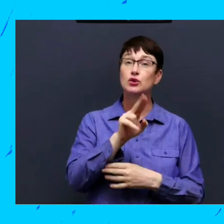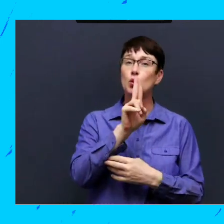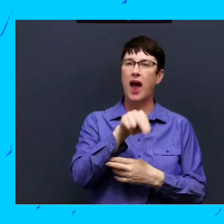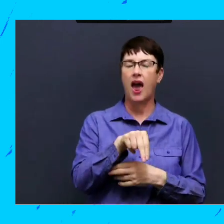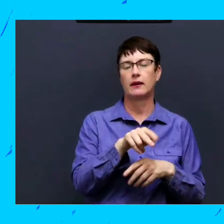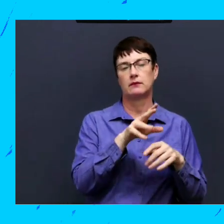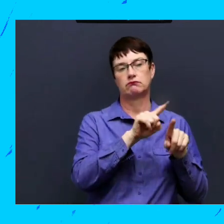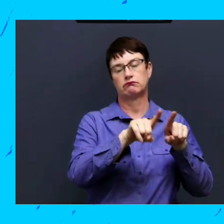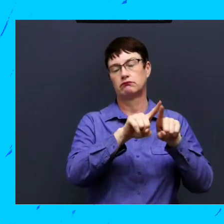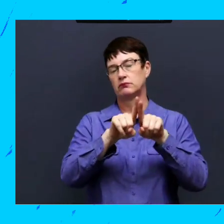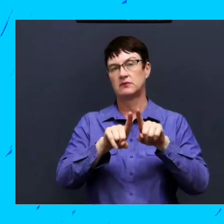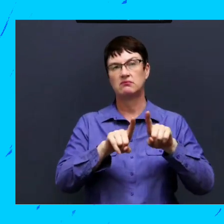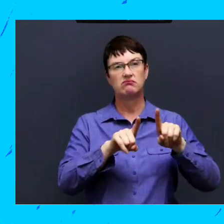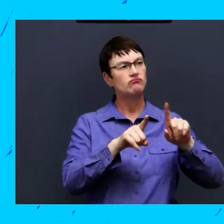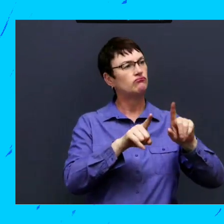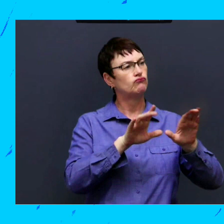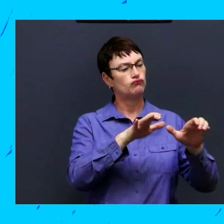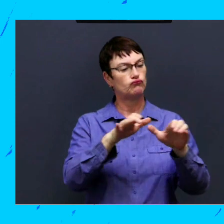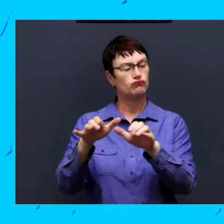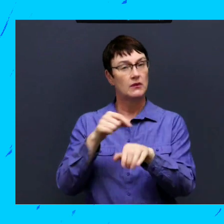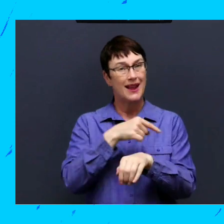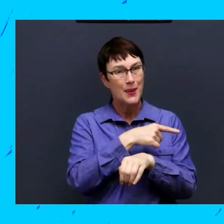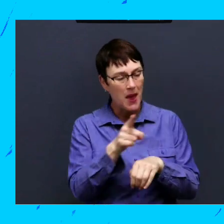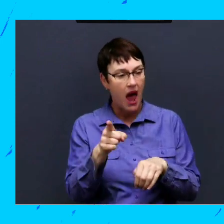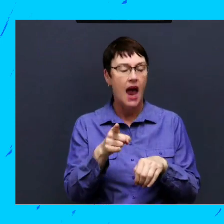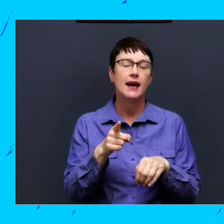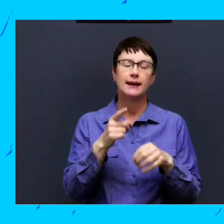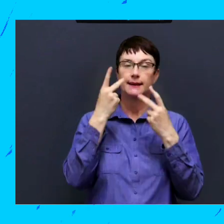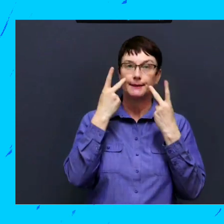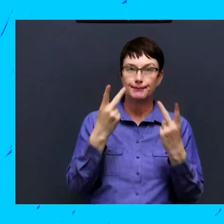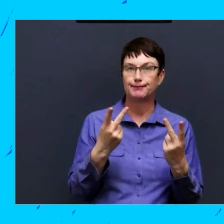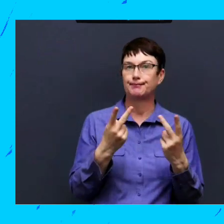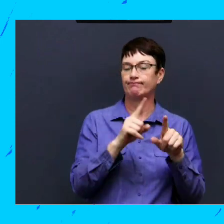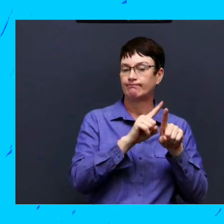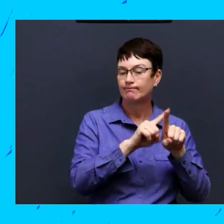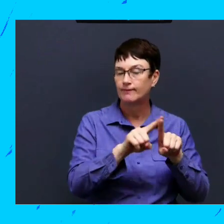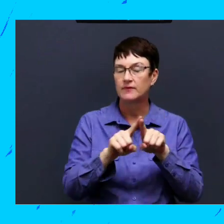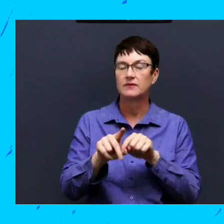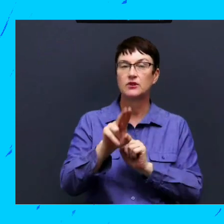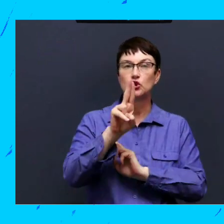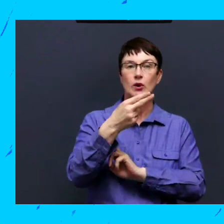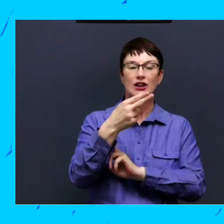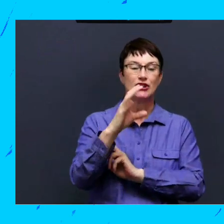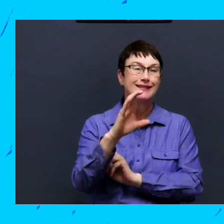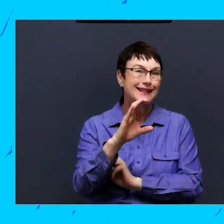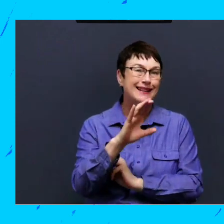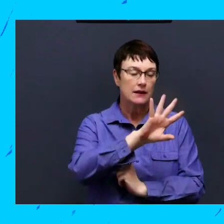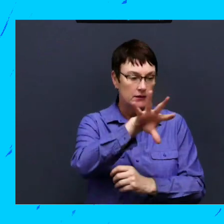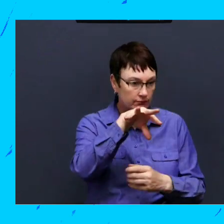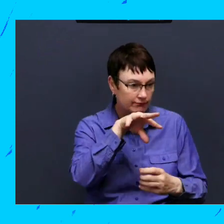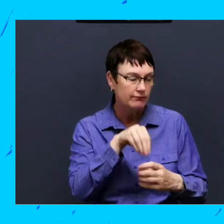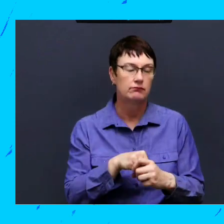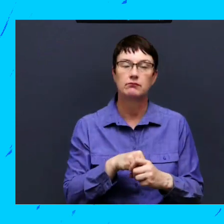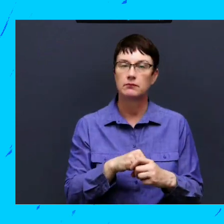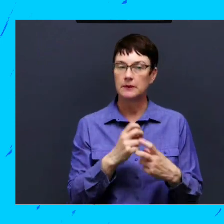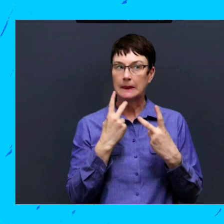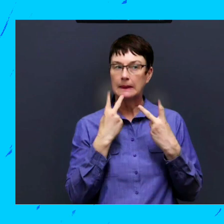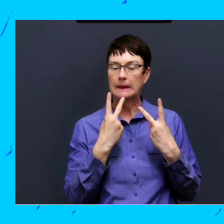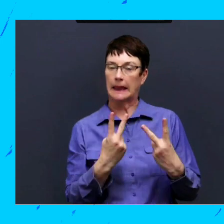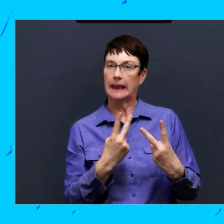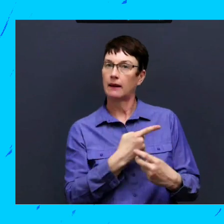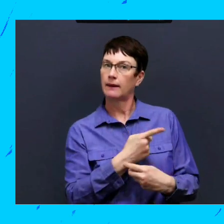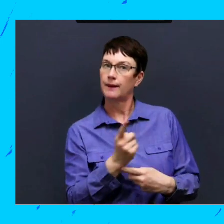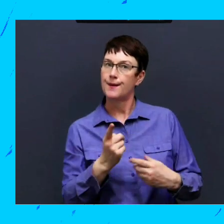agencias de la ONU, que hacen una conexión entre los progresos y también y la atención